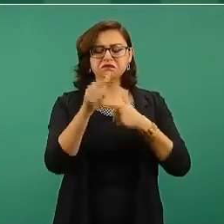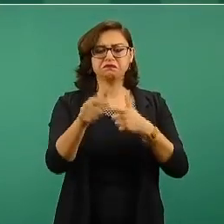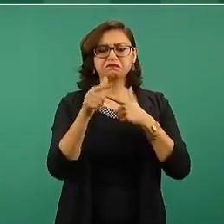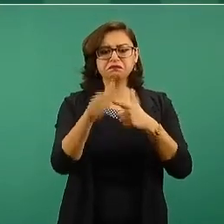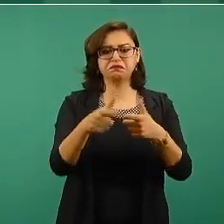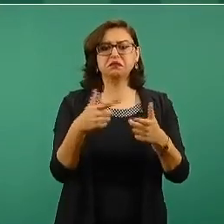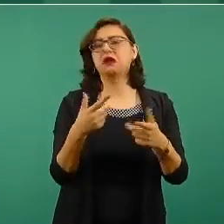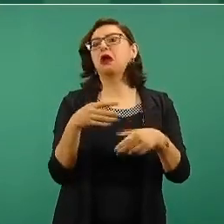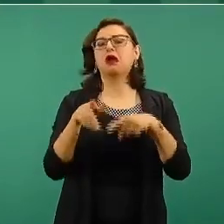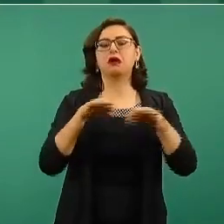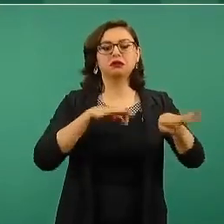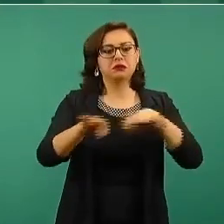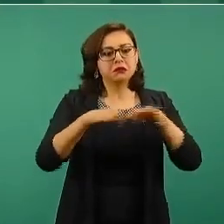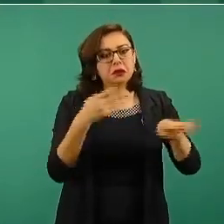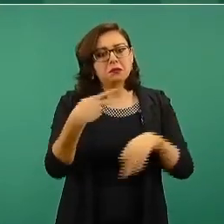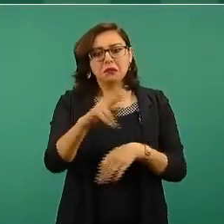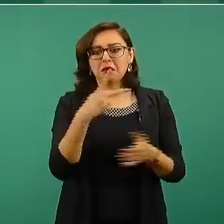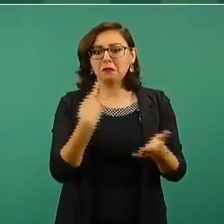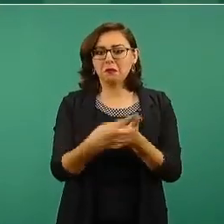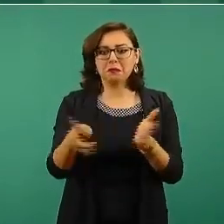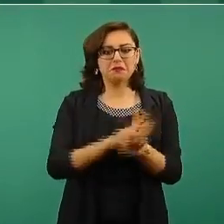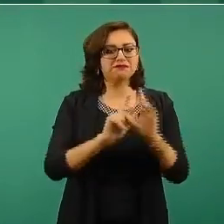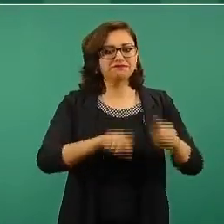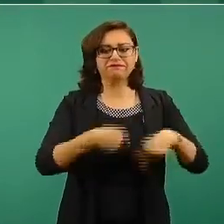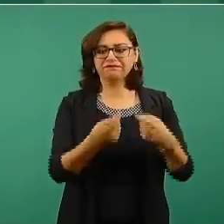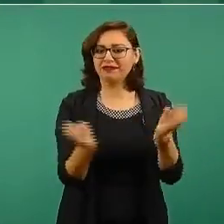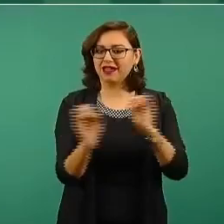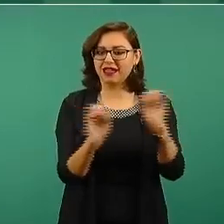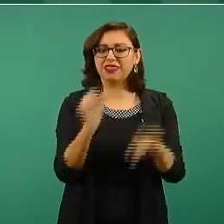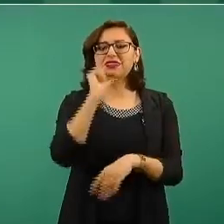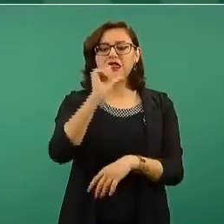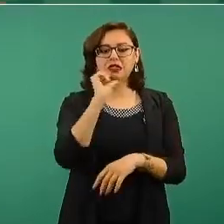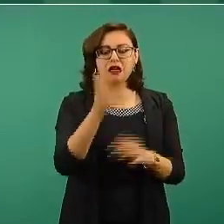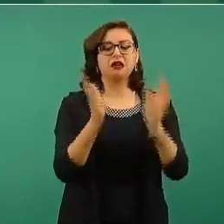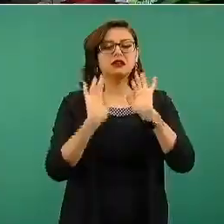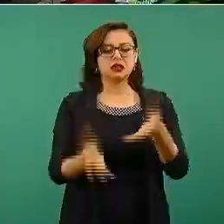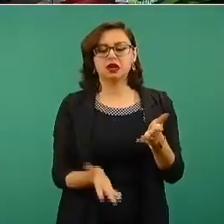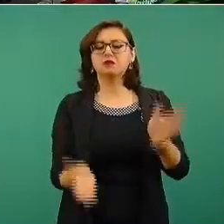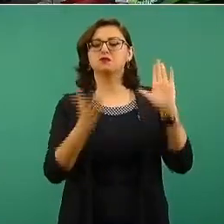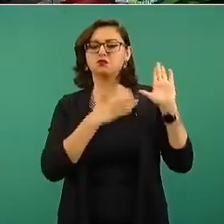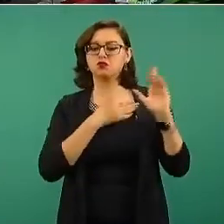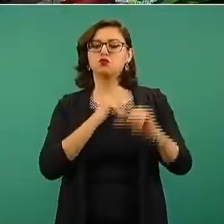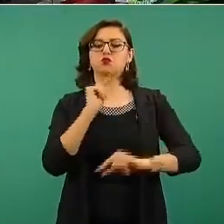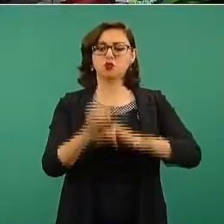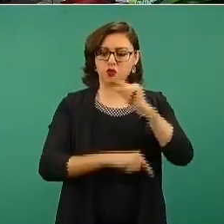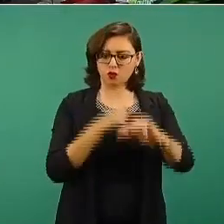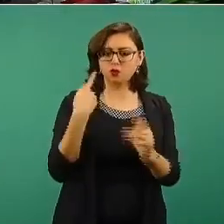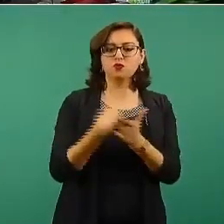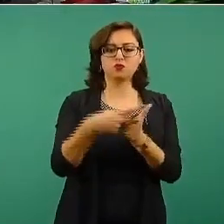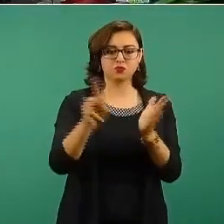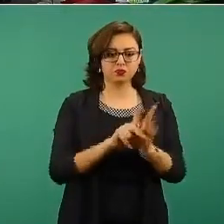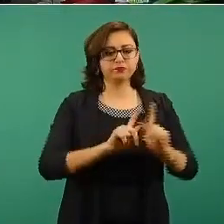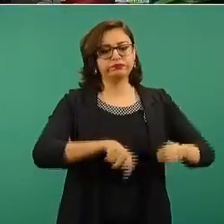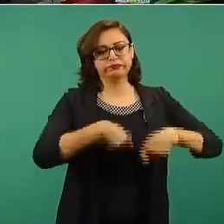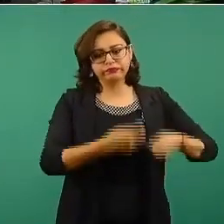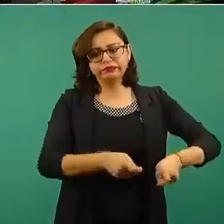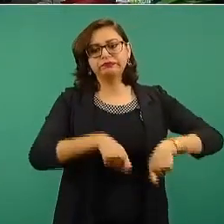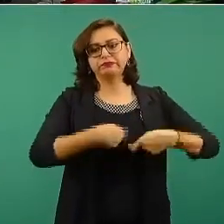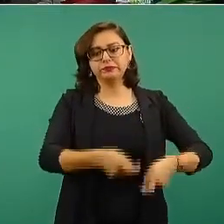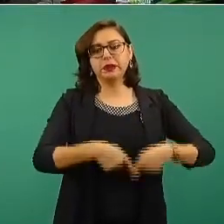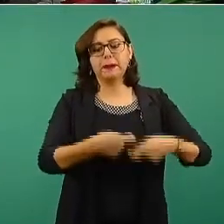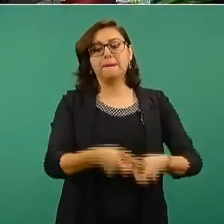basificando poco a poco, todos. Y además, ahora hicimos también el compromiso de que todos los que